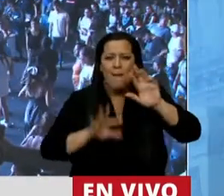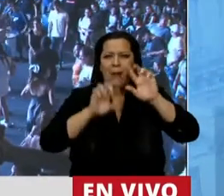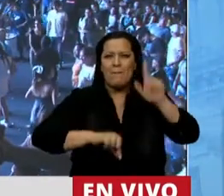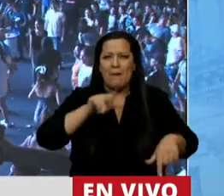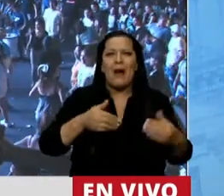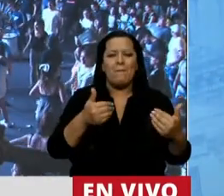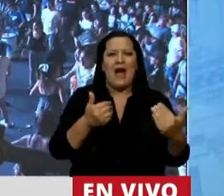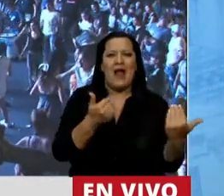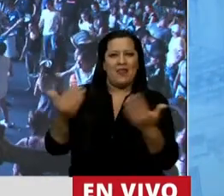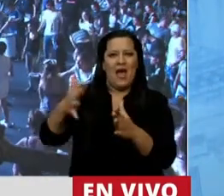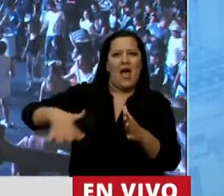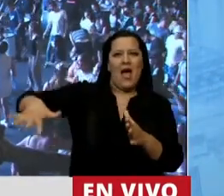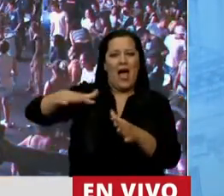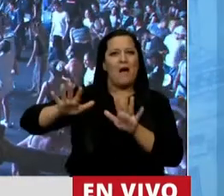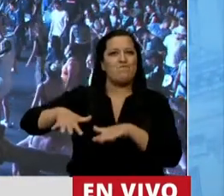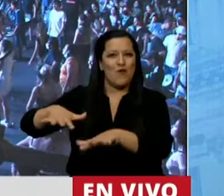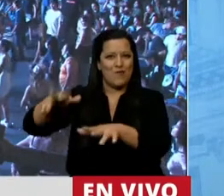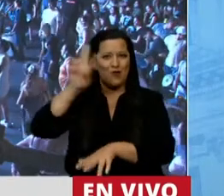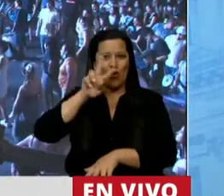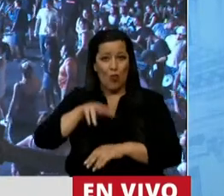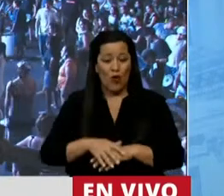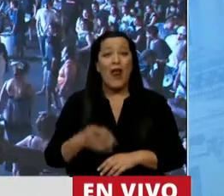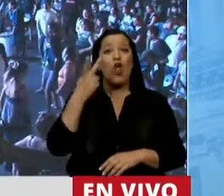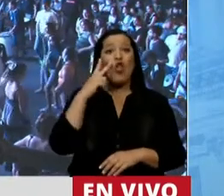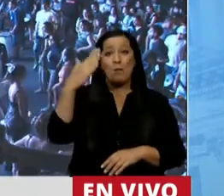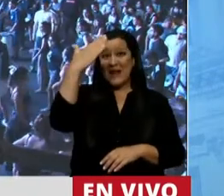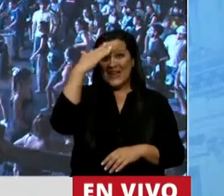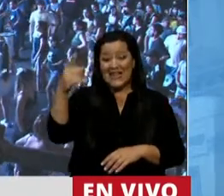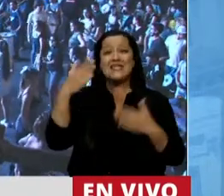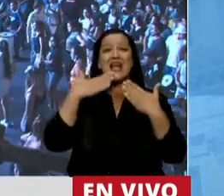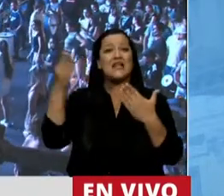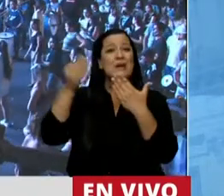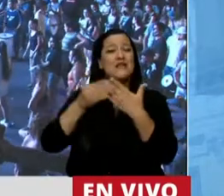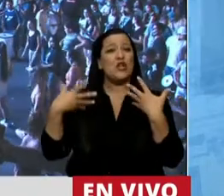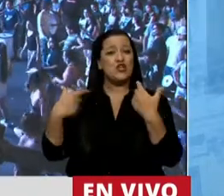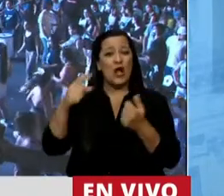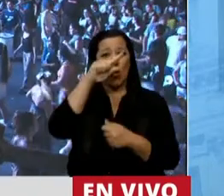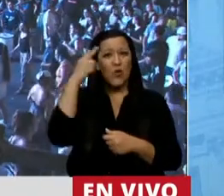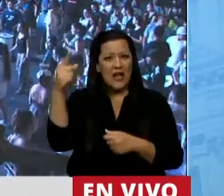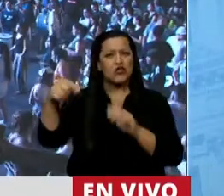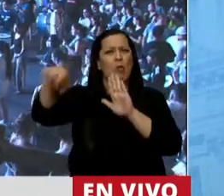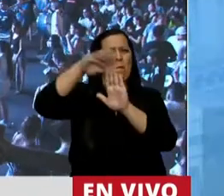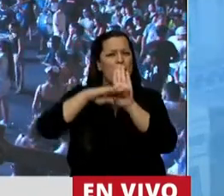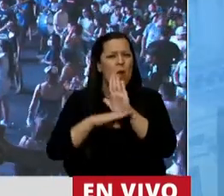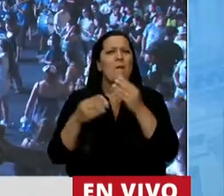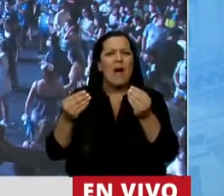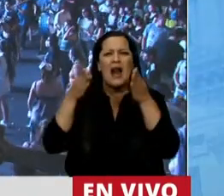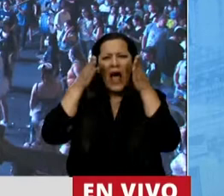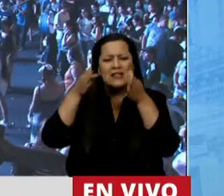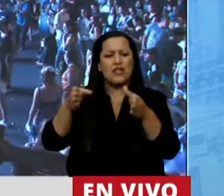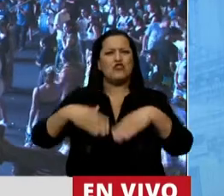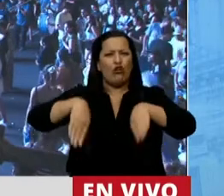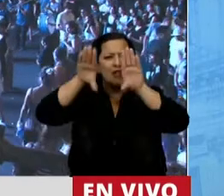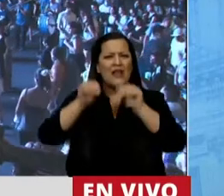Así, en el año 2015, se publicó a través del Ministerio de Salud de la Nación el Protocolo para la Atención Integral